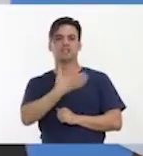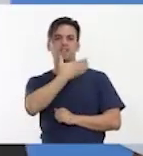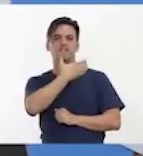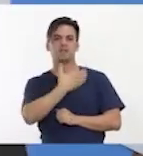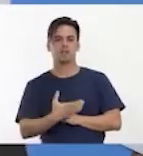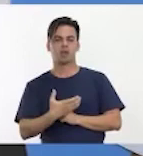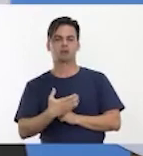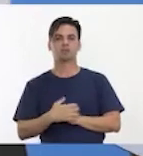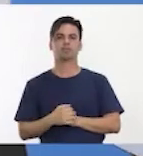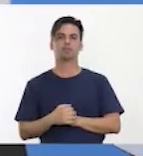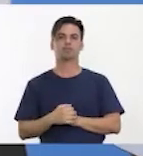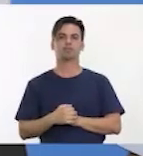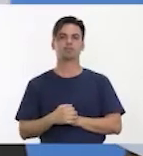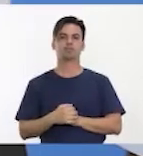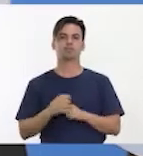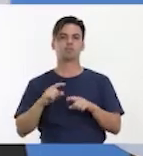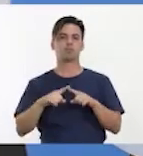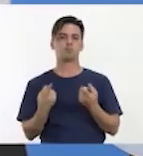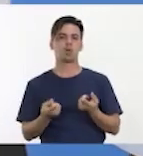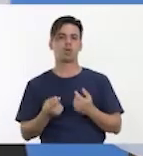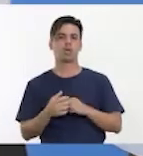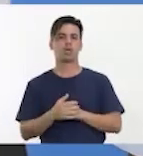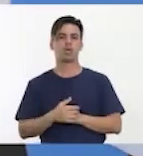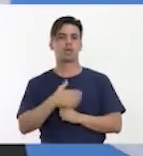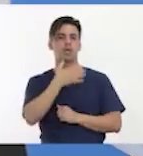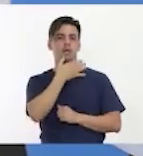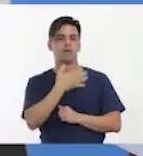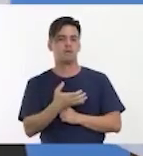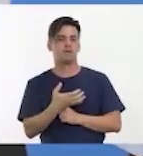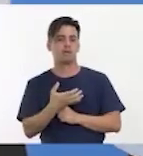Castro, en el sentido de que se vaya